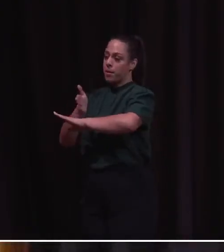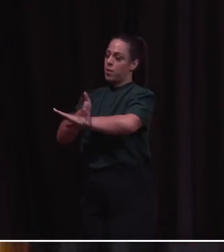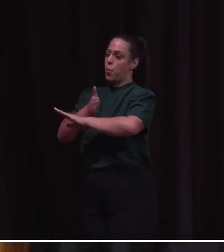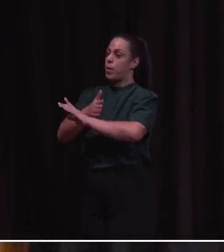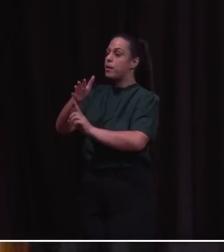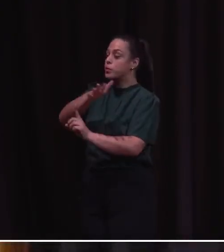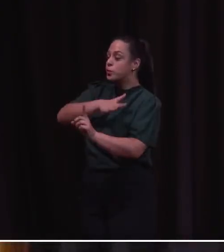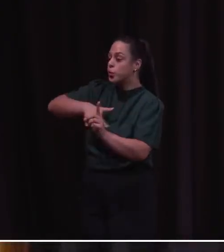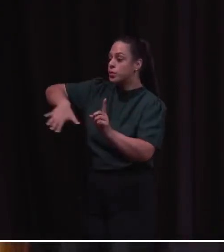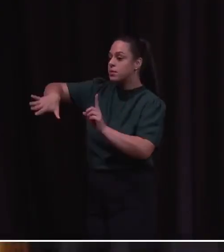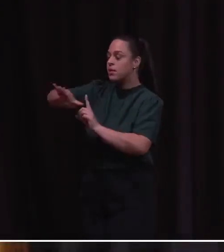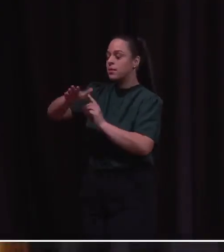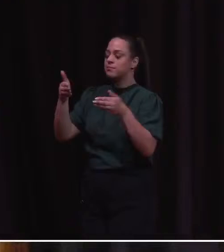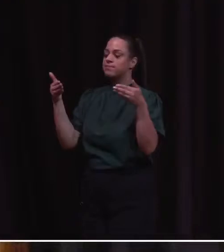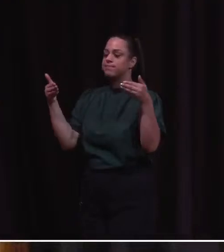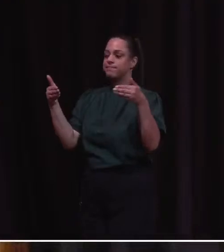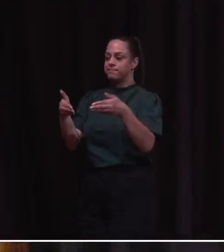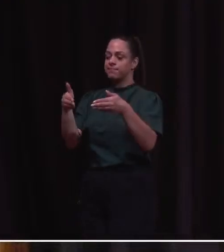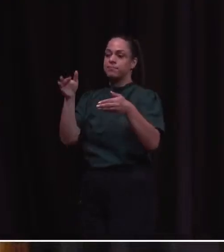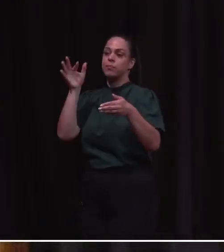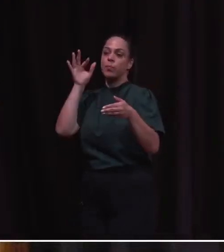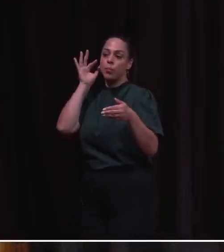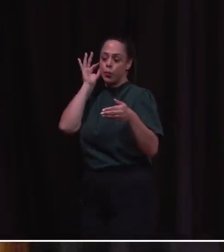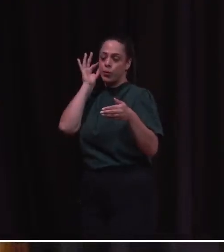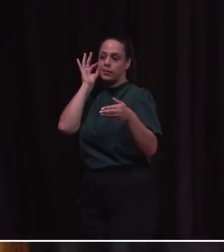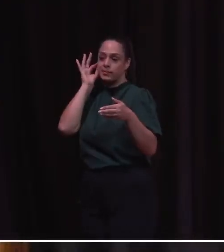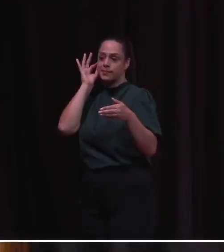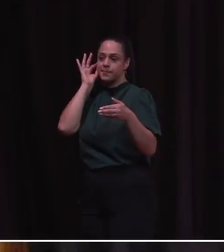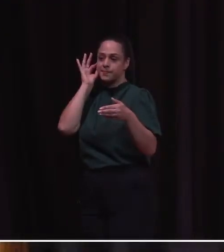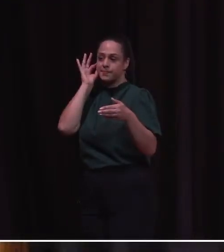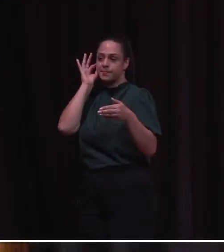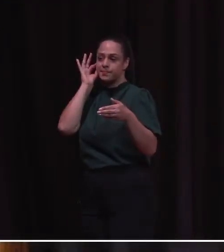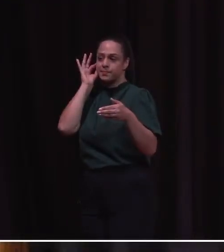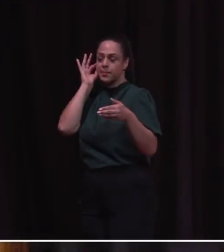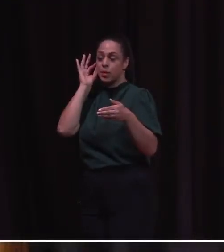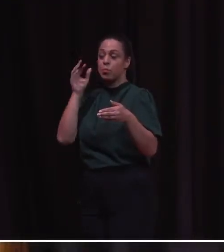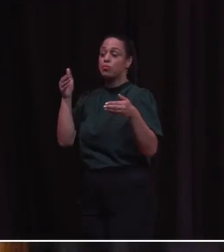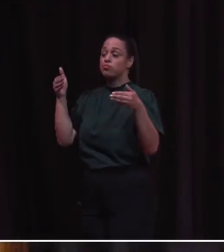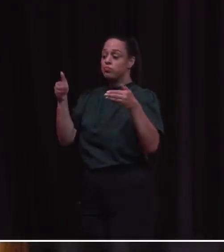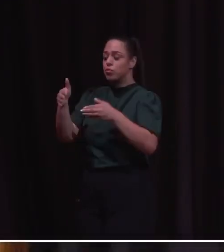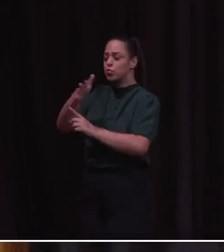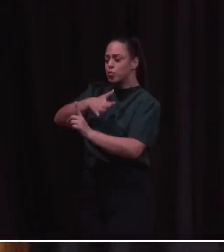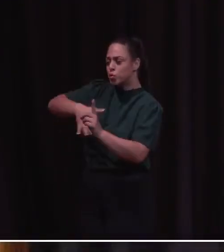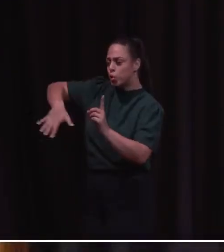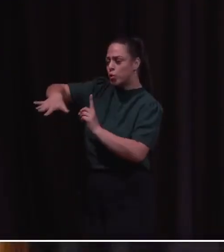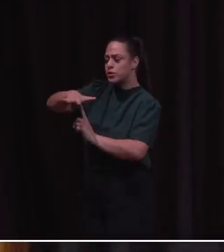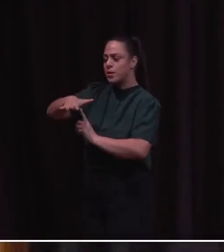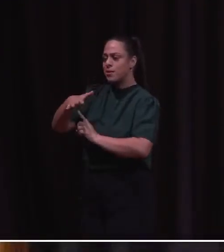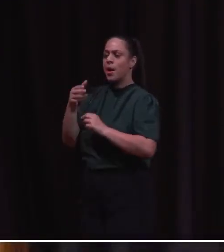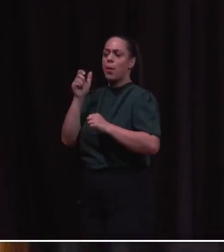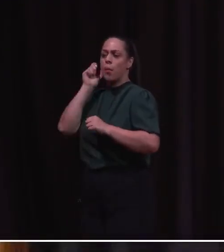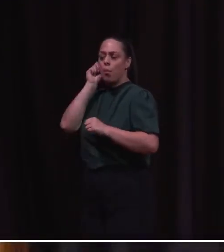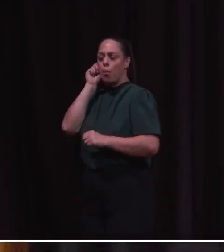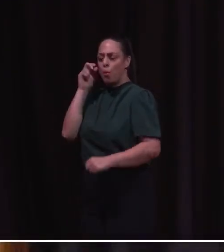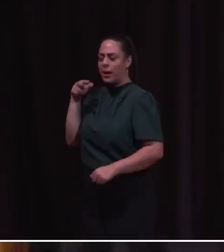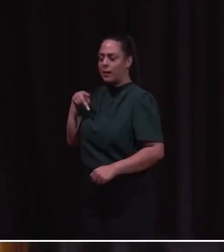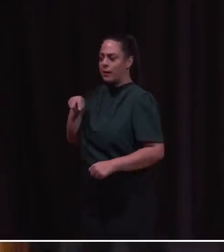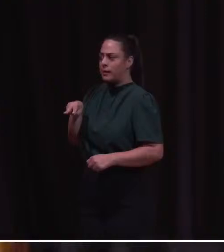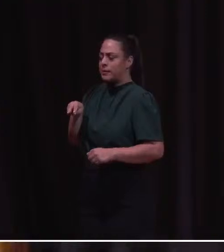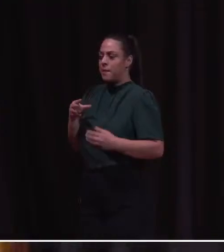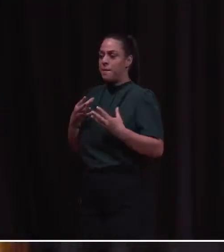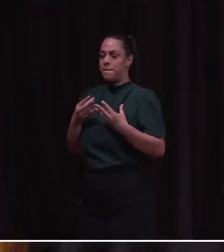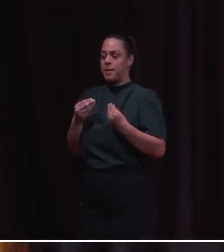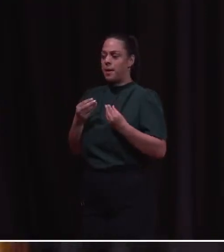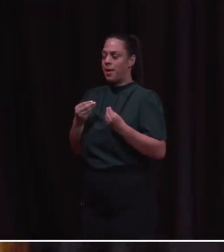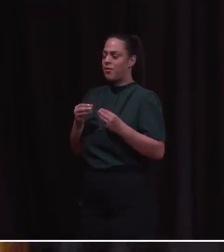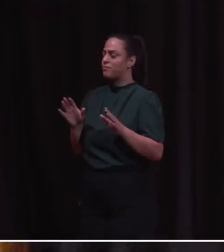para todas las mujeres, una en la que no tengan que caminar con temor, en la que no tengan que minimizarse frente a